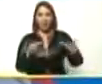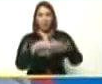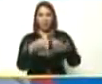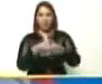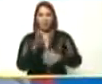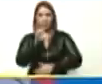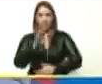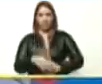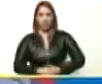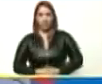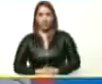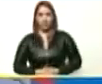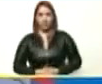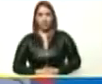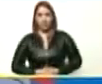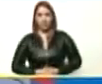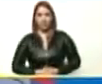Patria